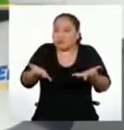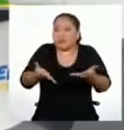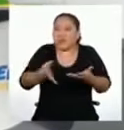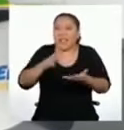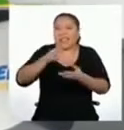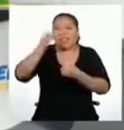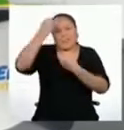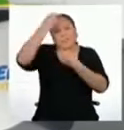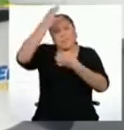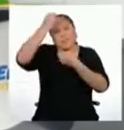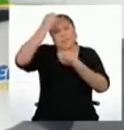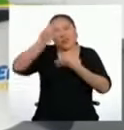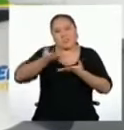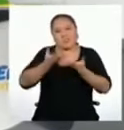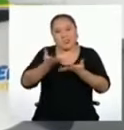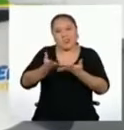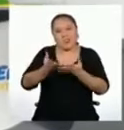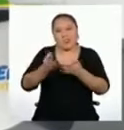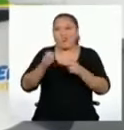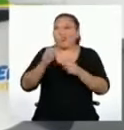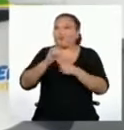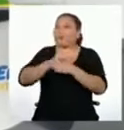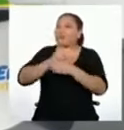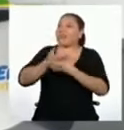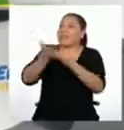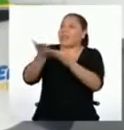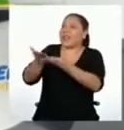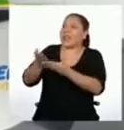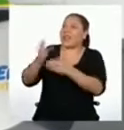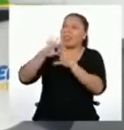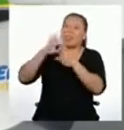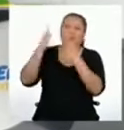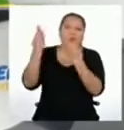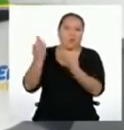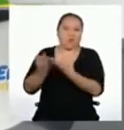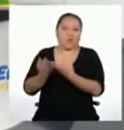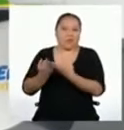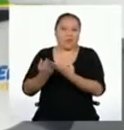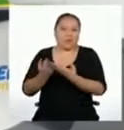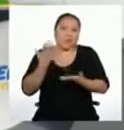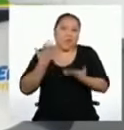tu familia. ¿Quién sabe y por ahí le regalas